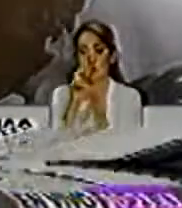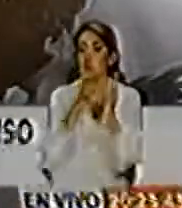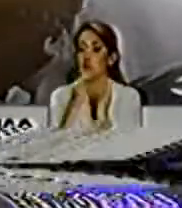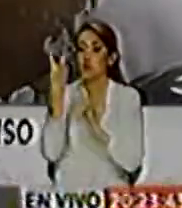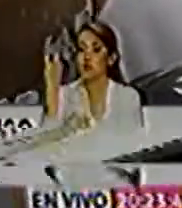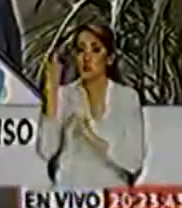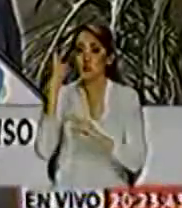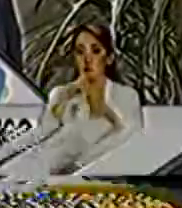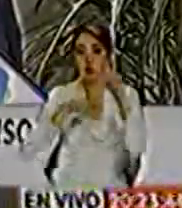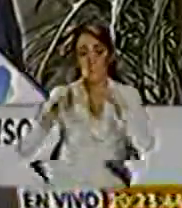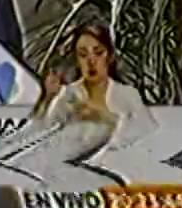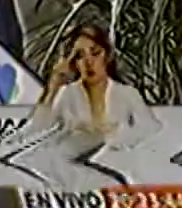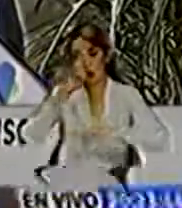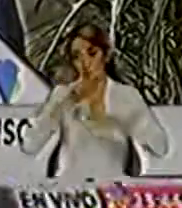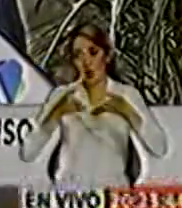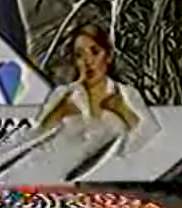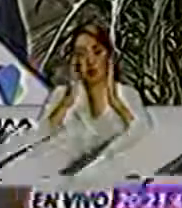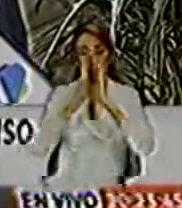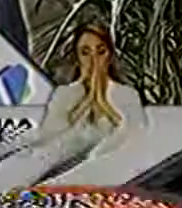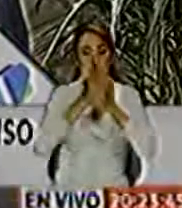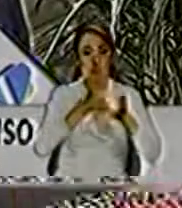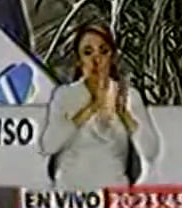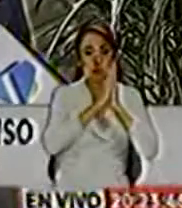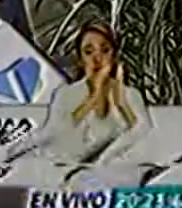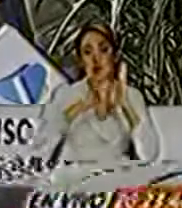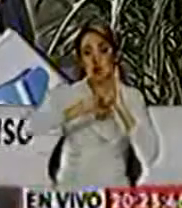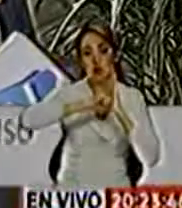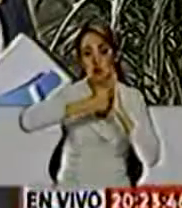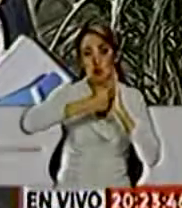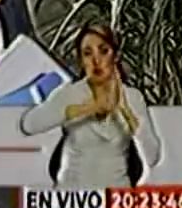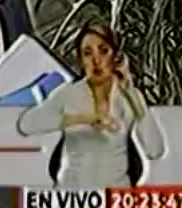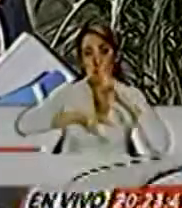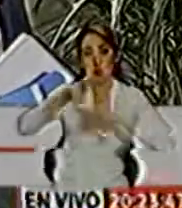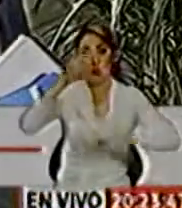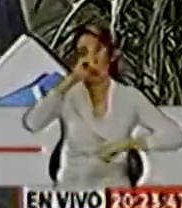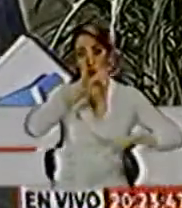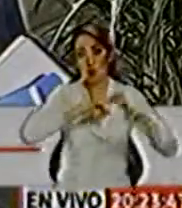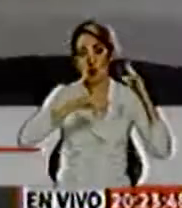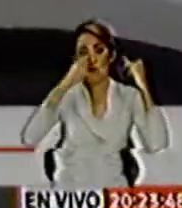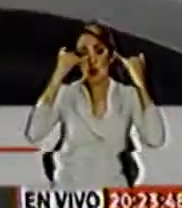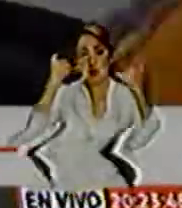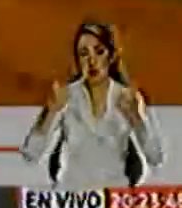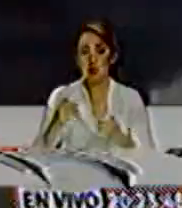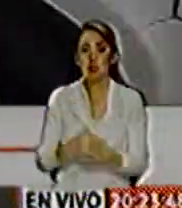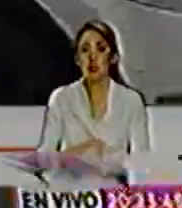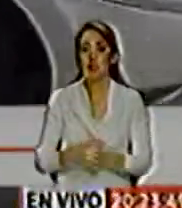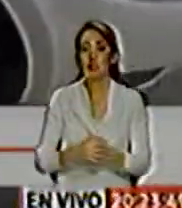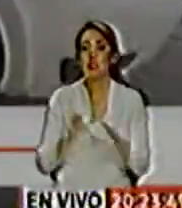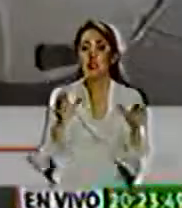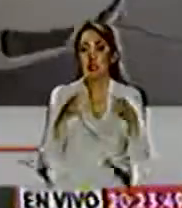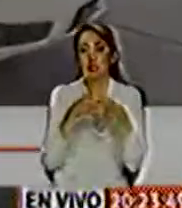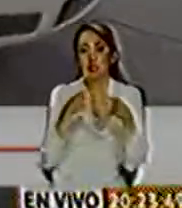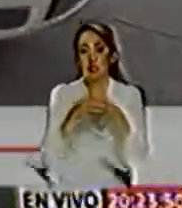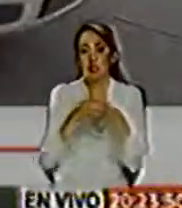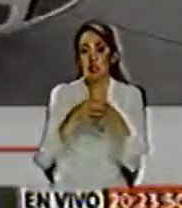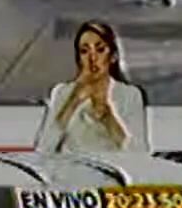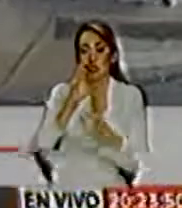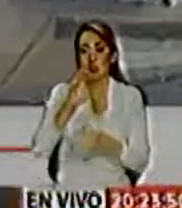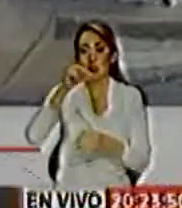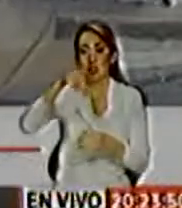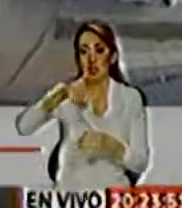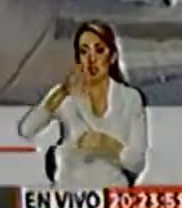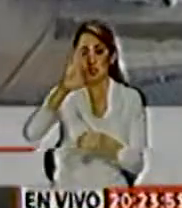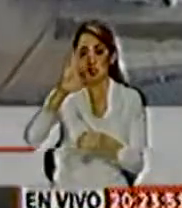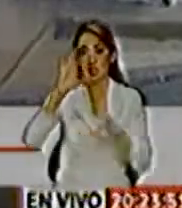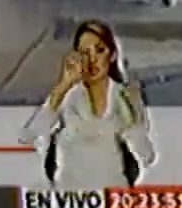serán analizados. Hemos pedido ya a la Contraloría que analice la manera en la que se manejó la empresa. La Corporación Nacional de Telecomunicaciones es